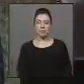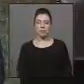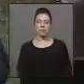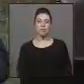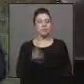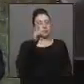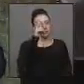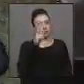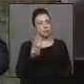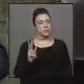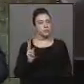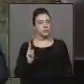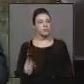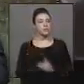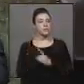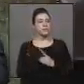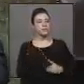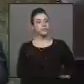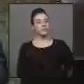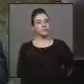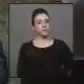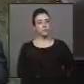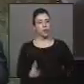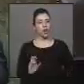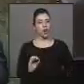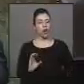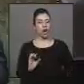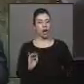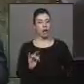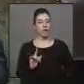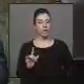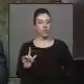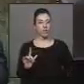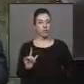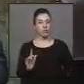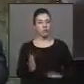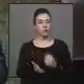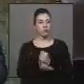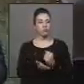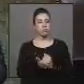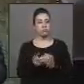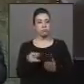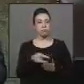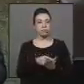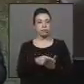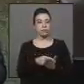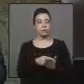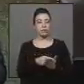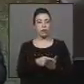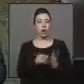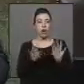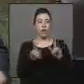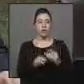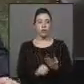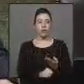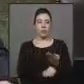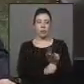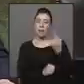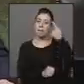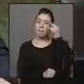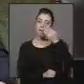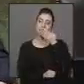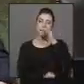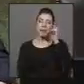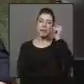Honorable señor Diputado Luis Trocaful, se despachará el oficio que acaba de solicitar para